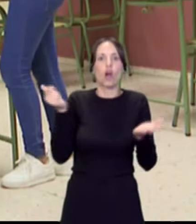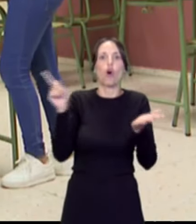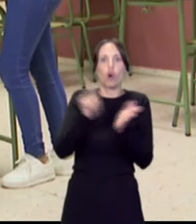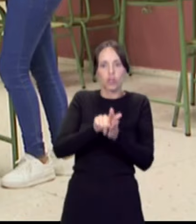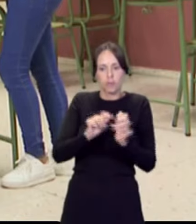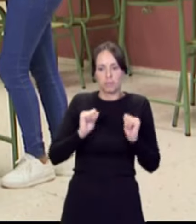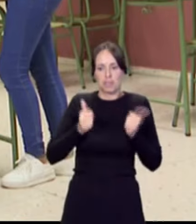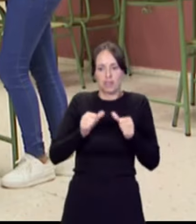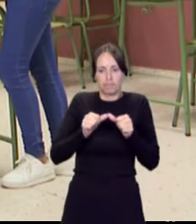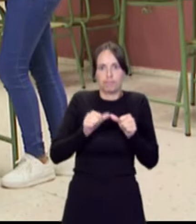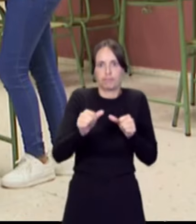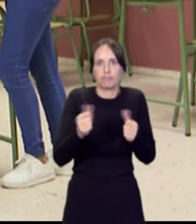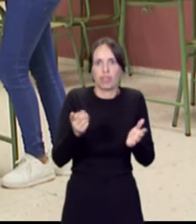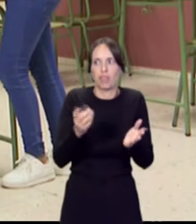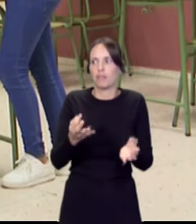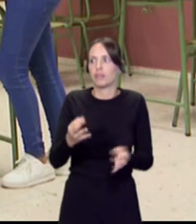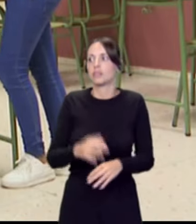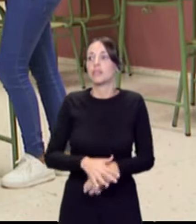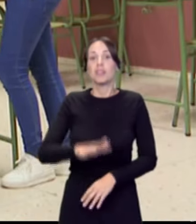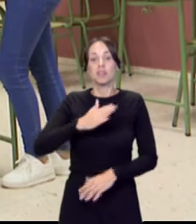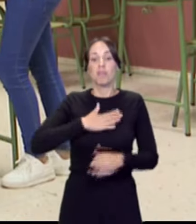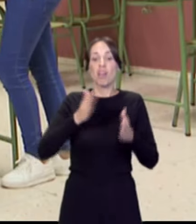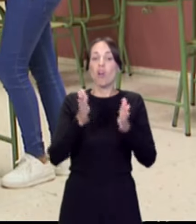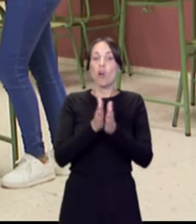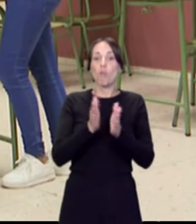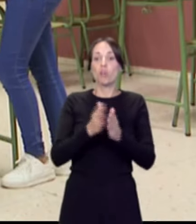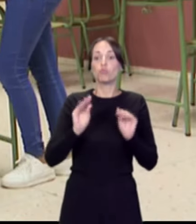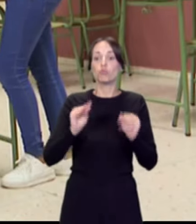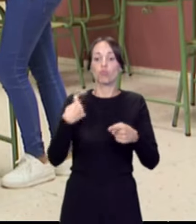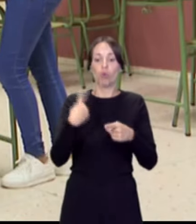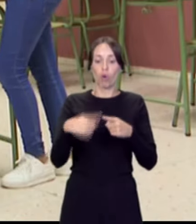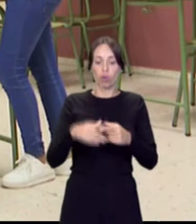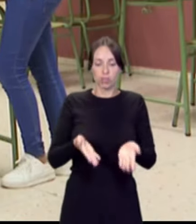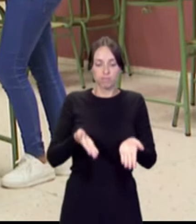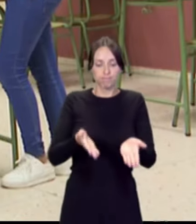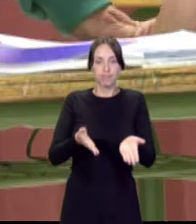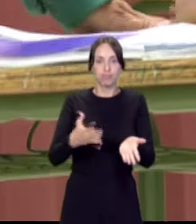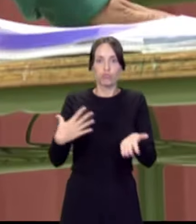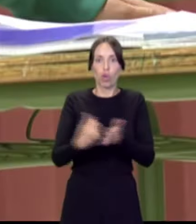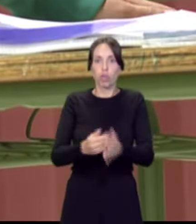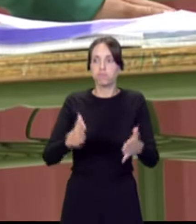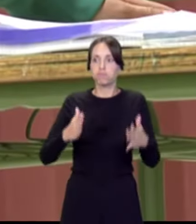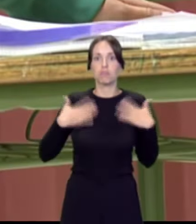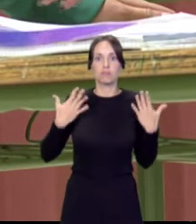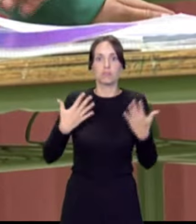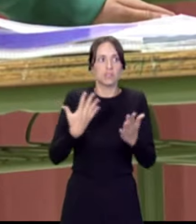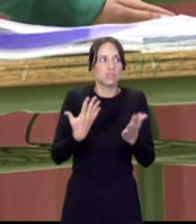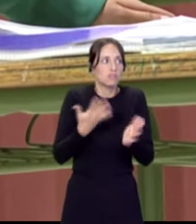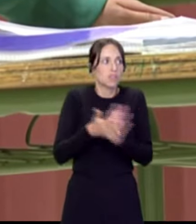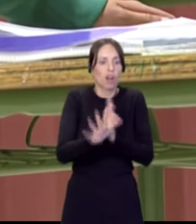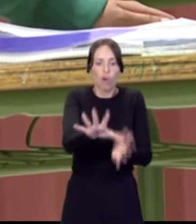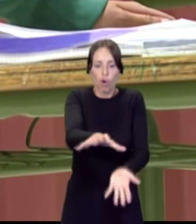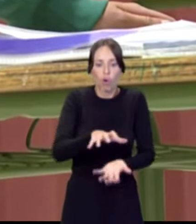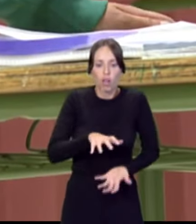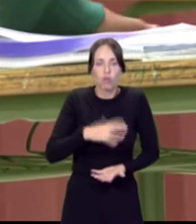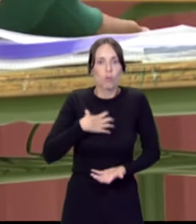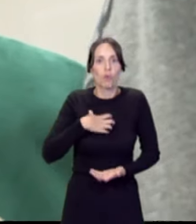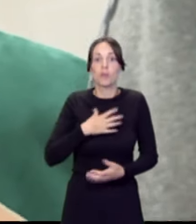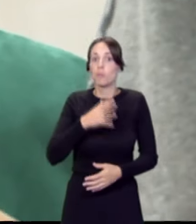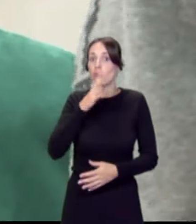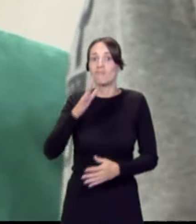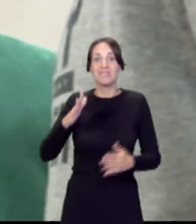Aquí están las cosas de nuestro compañero, que todo fue tan repentino que no le dio tiempo ni de llevárselas. Porque de un día para otro y sin poder